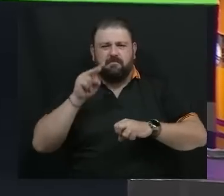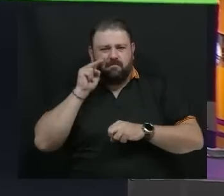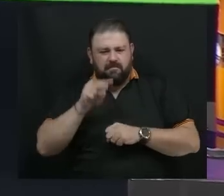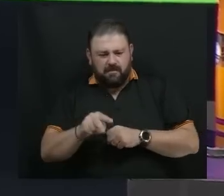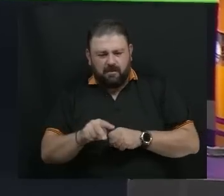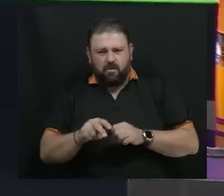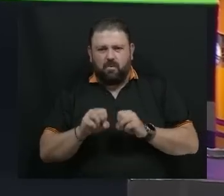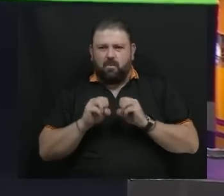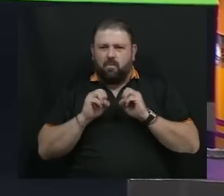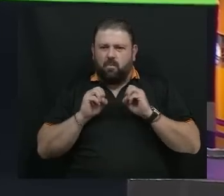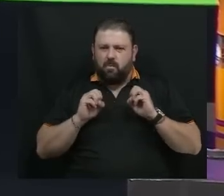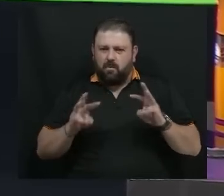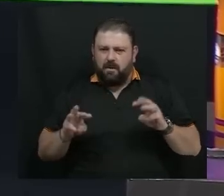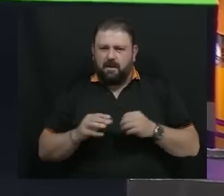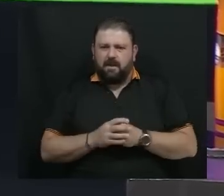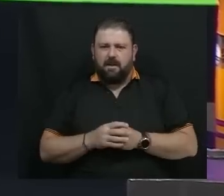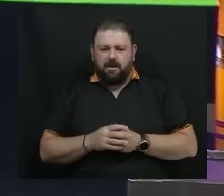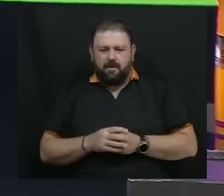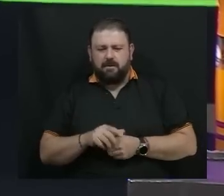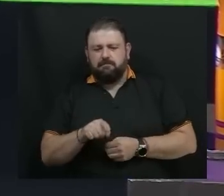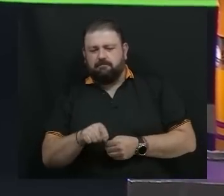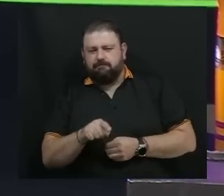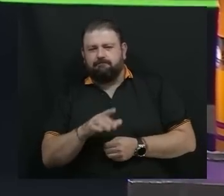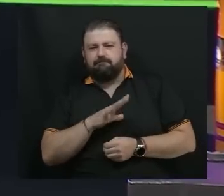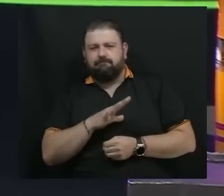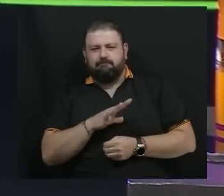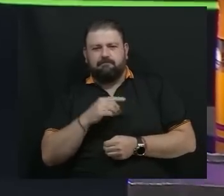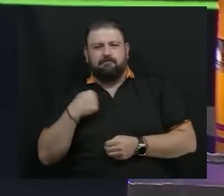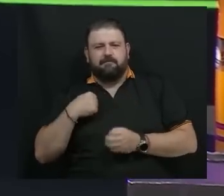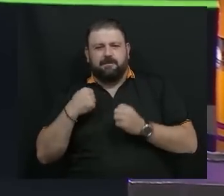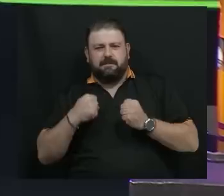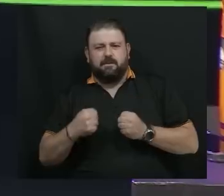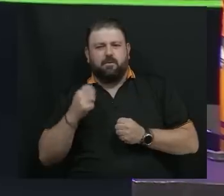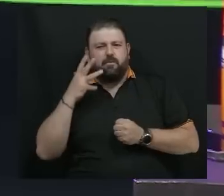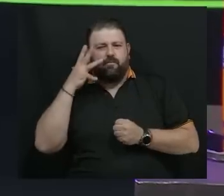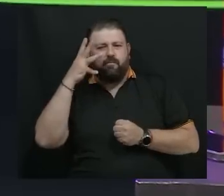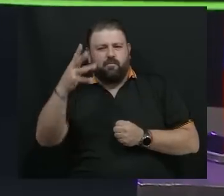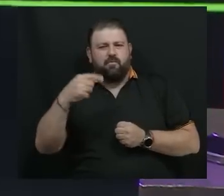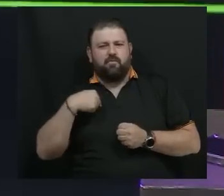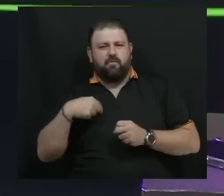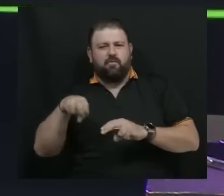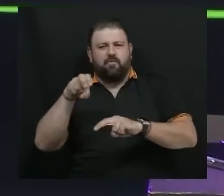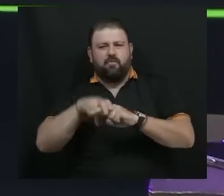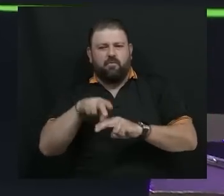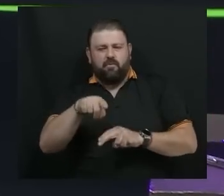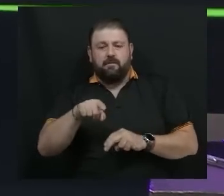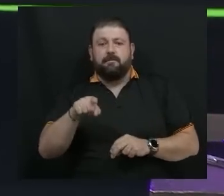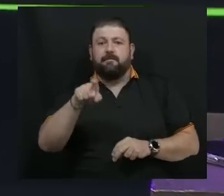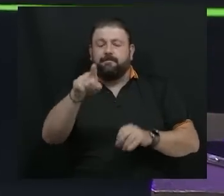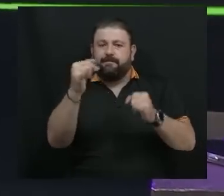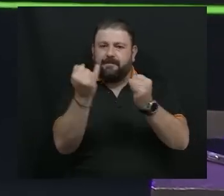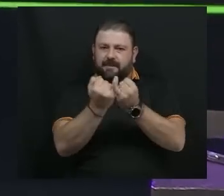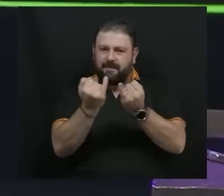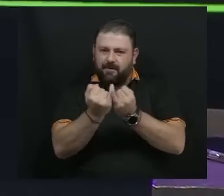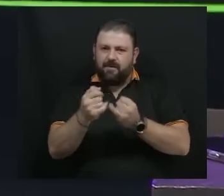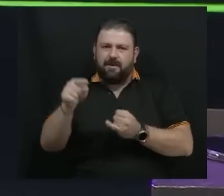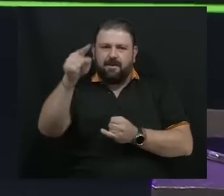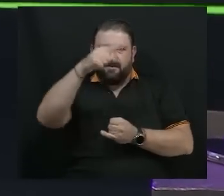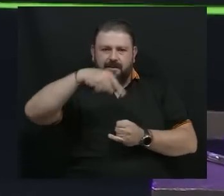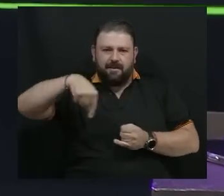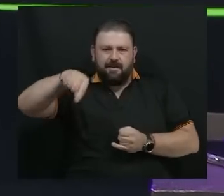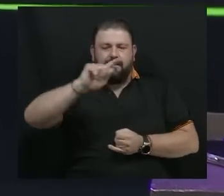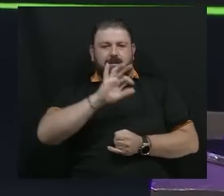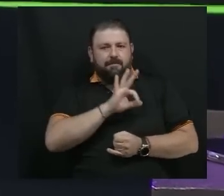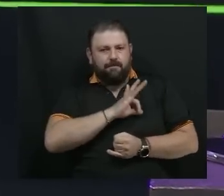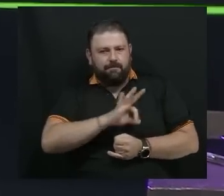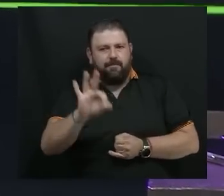algunos vacíos, ahí están los míos. Y ahí vamos a estar. Quiero que visualices estas sillas para la próxima